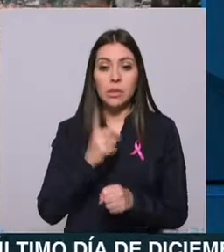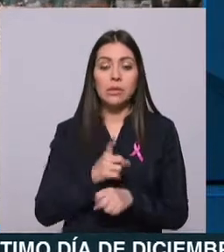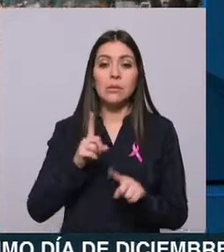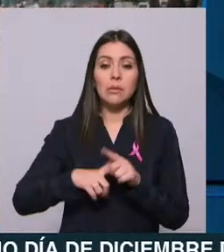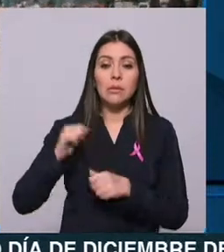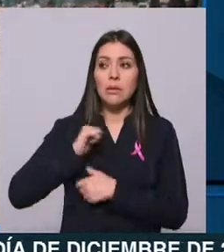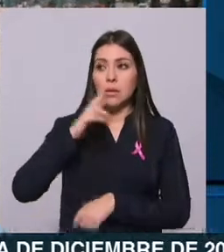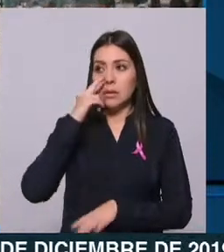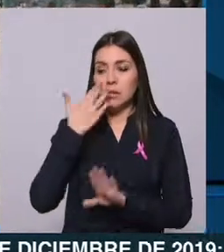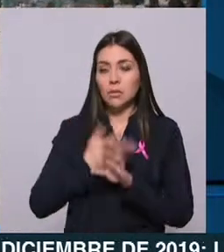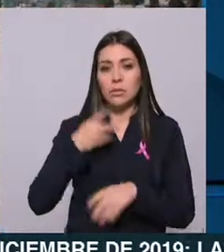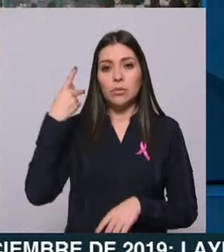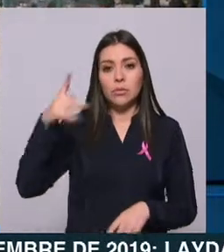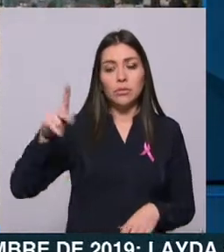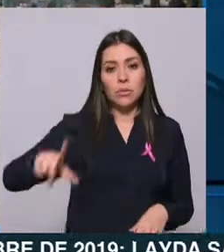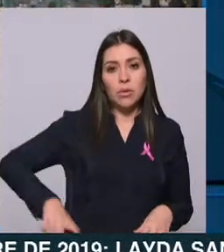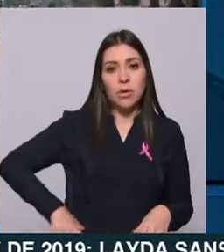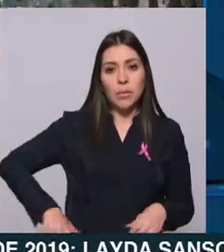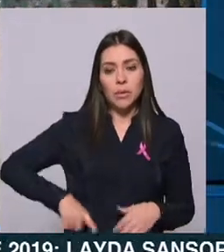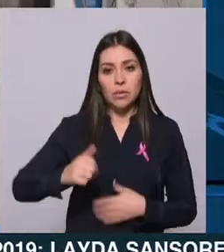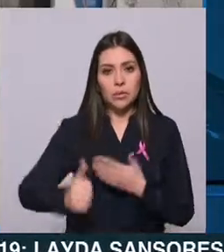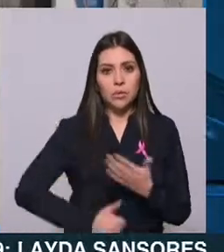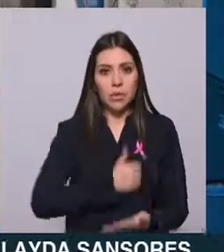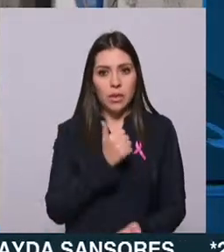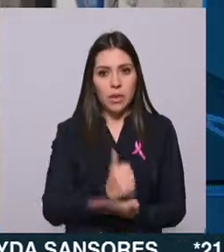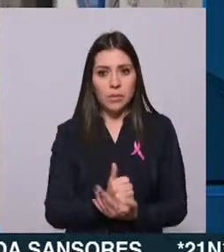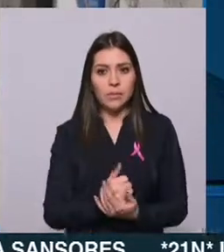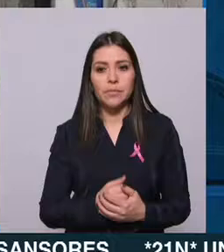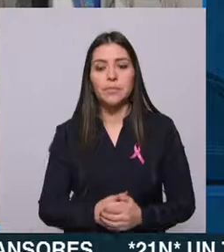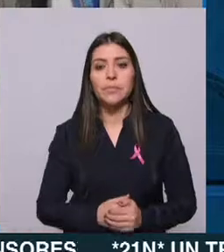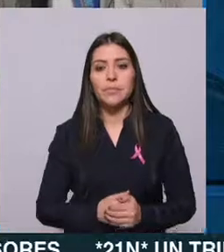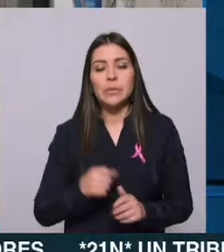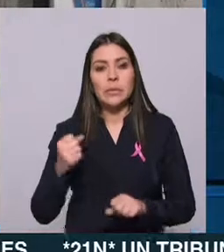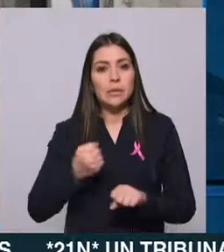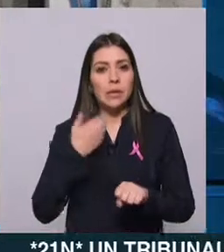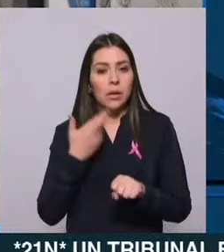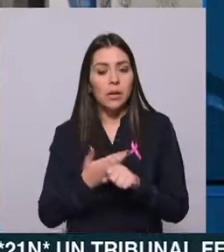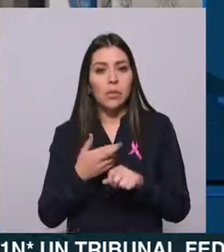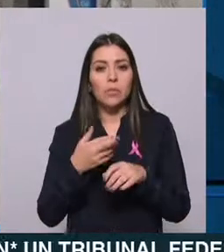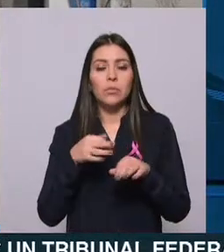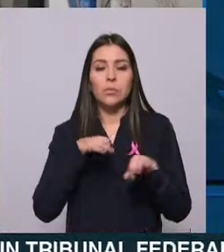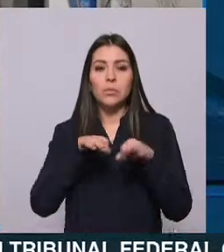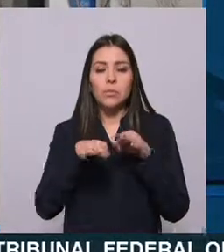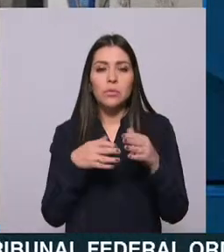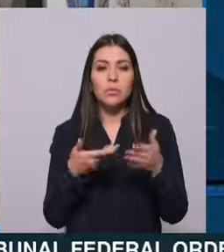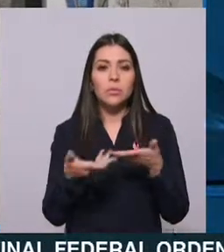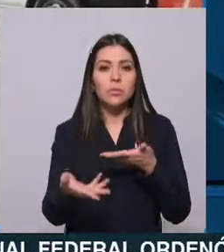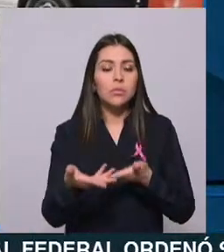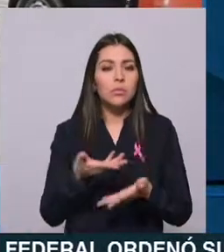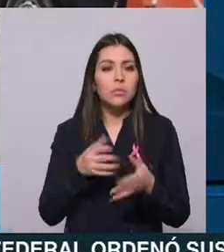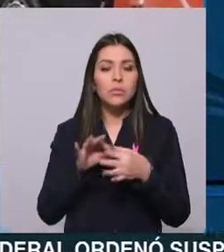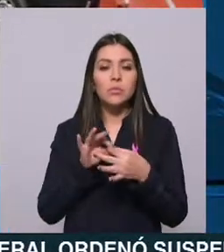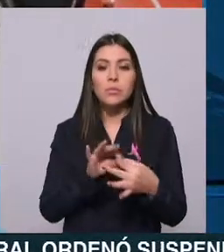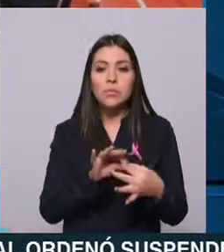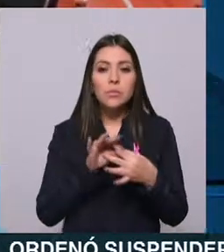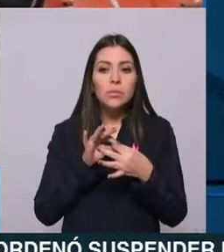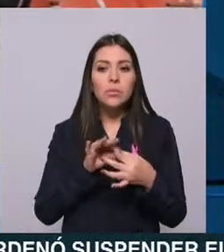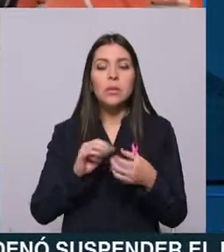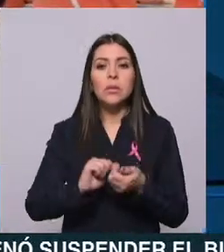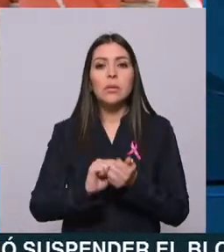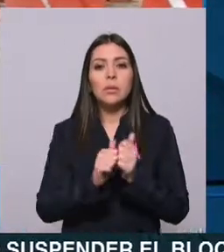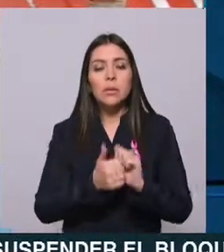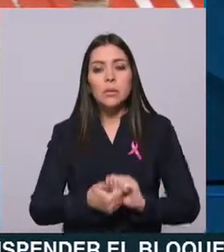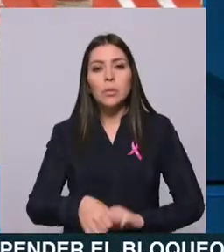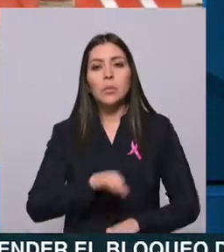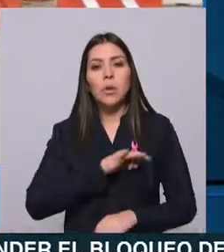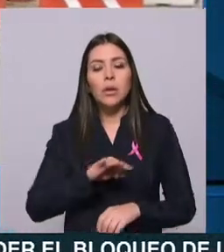ciudad. Pero se trabaja en conjunto con la alcaldía. Exactamente, si trabajamos en conjunto, en coordinación, damos este tipo